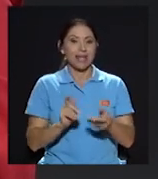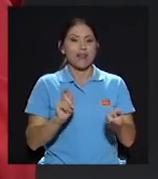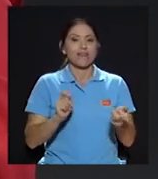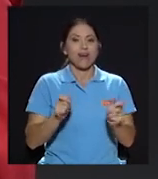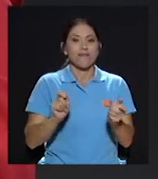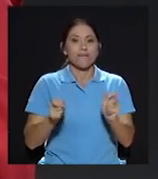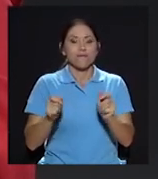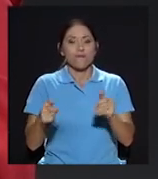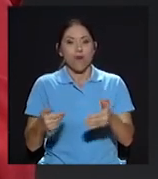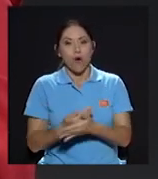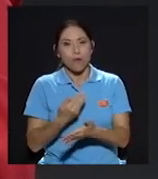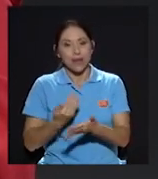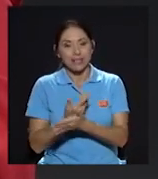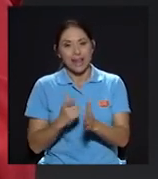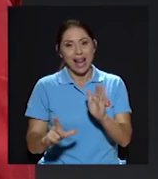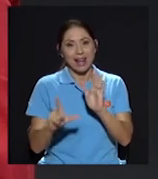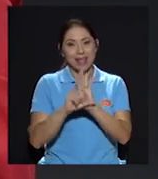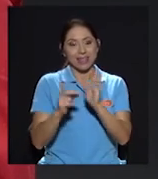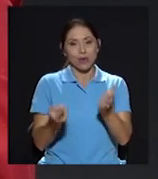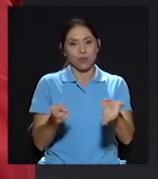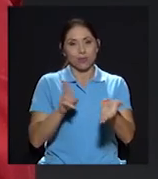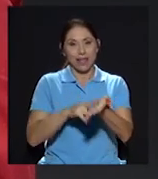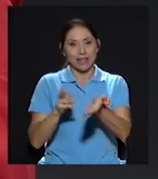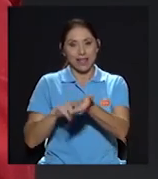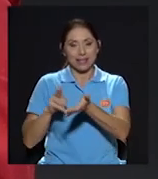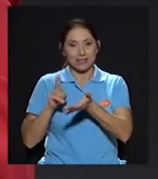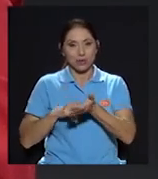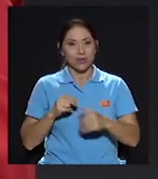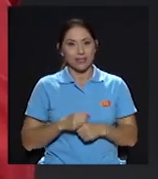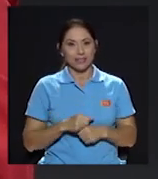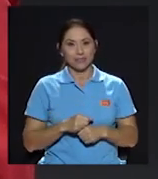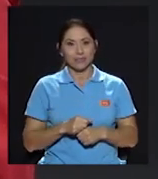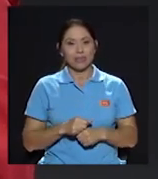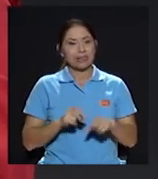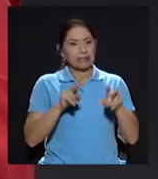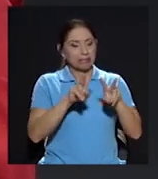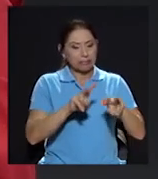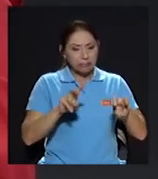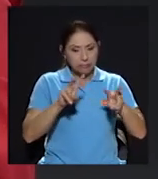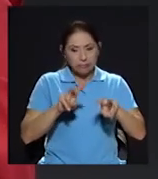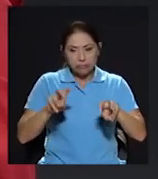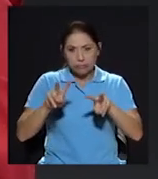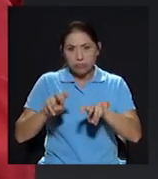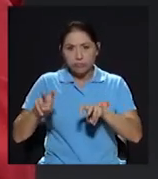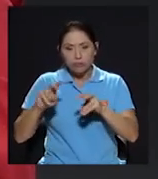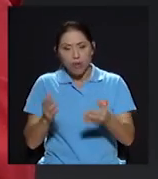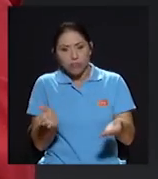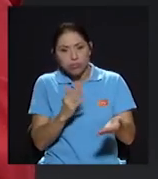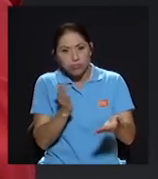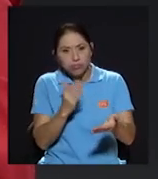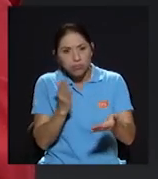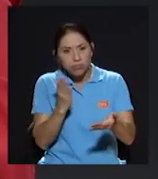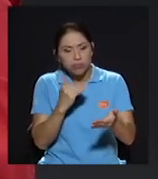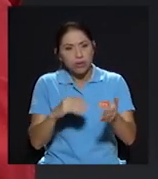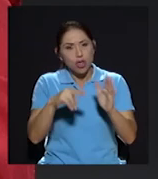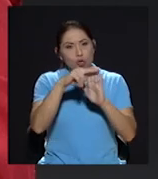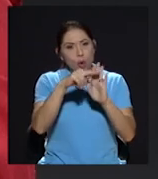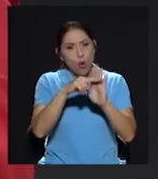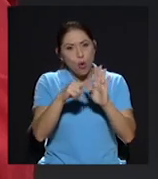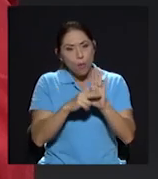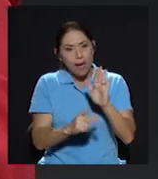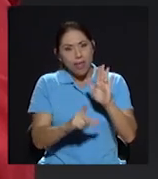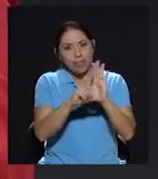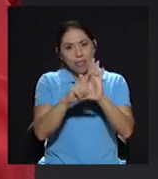contratación hicimos una exhaustiva revisión de normativa de la cual las instituciones